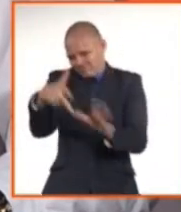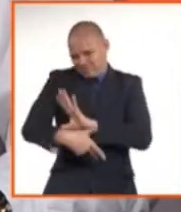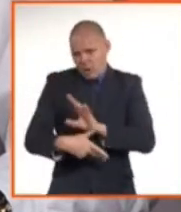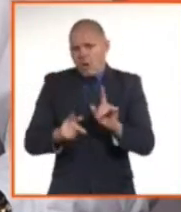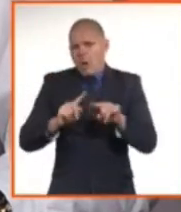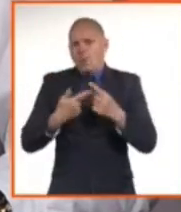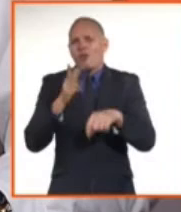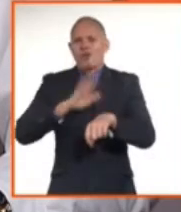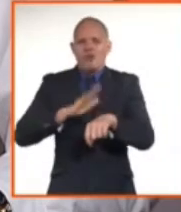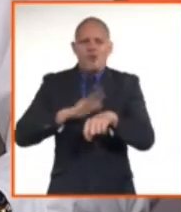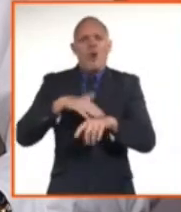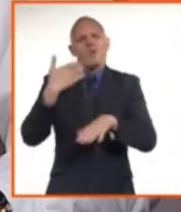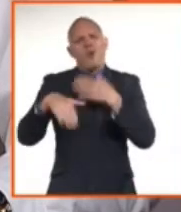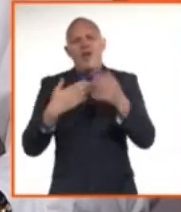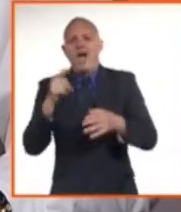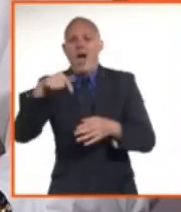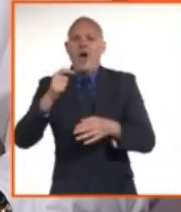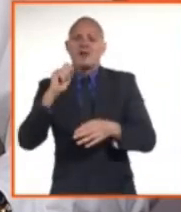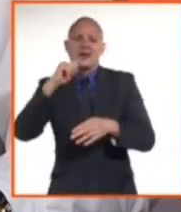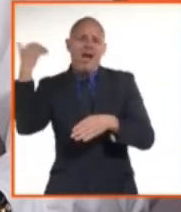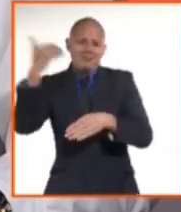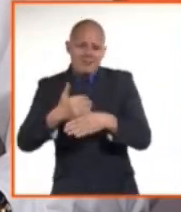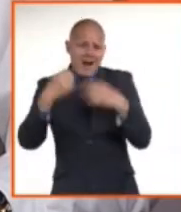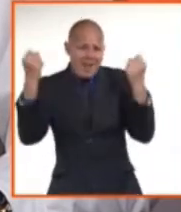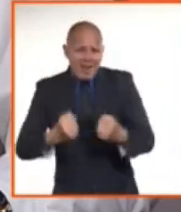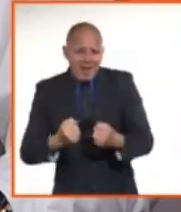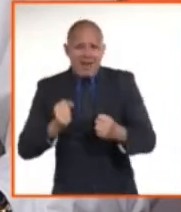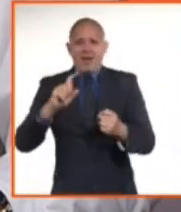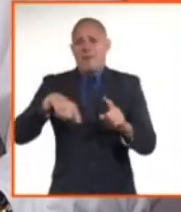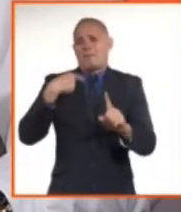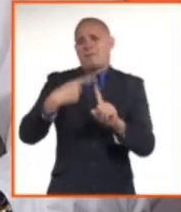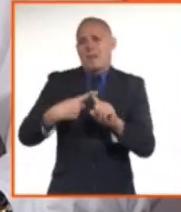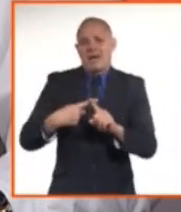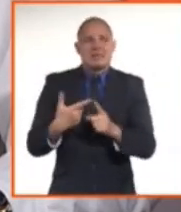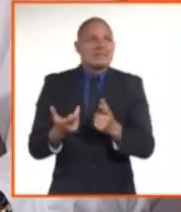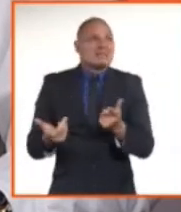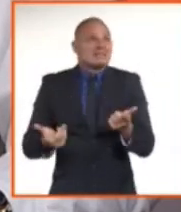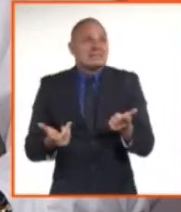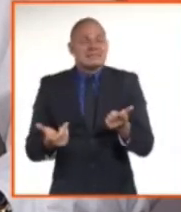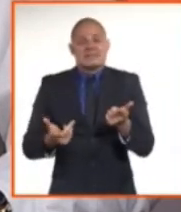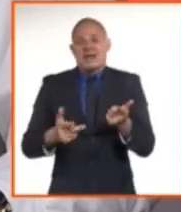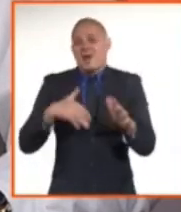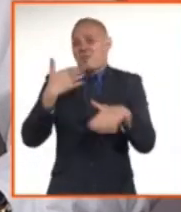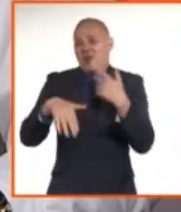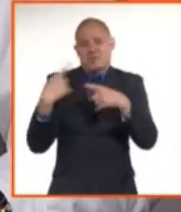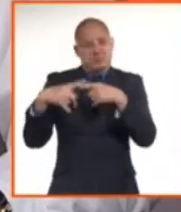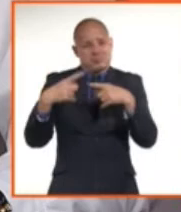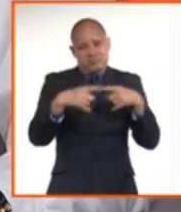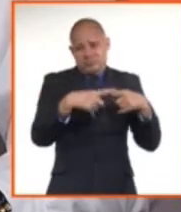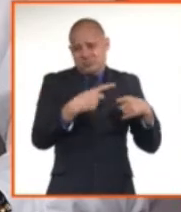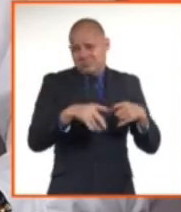que el recrudecimiento del bloqueo económico y comercial y financiero impuesto por los Estados Unidos, y también